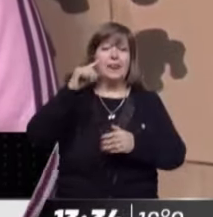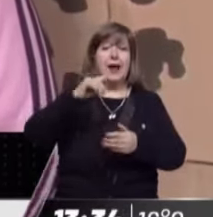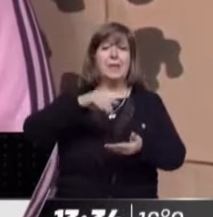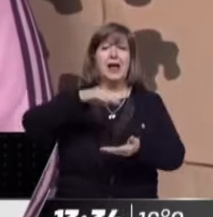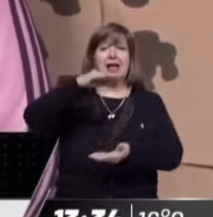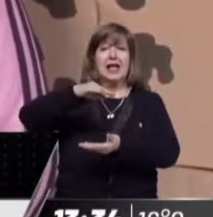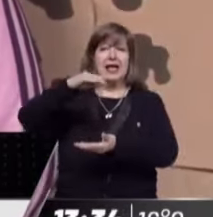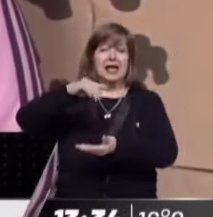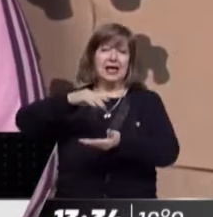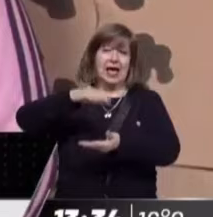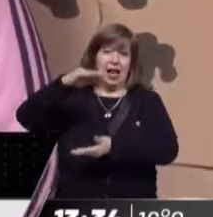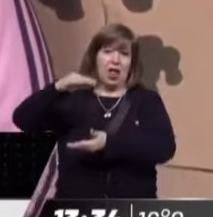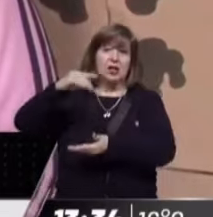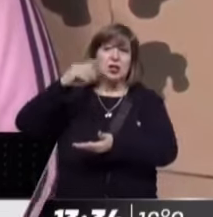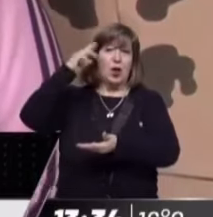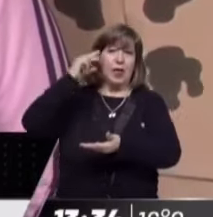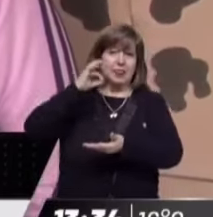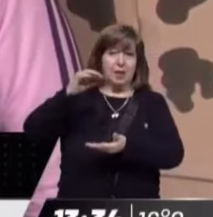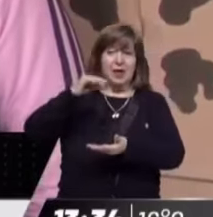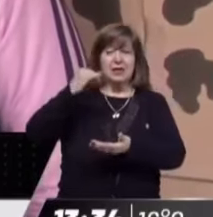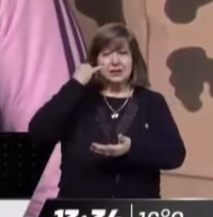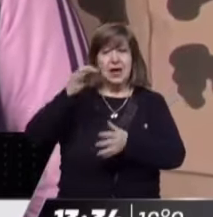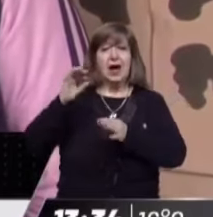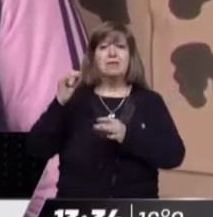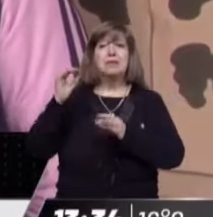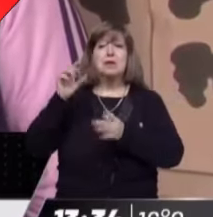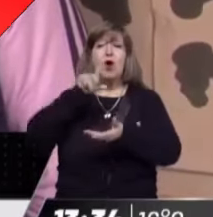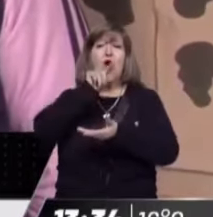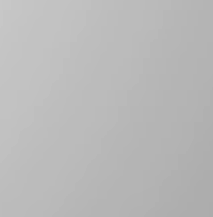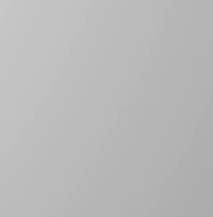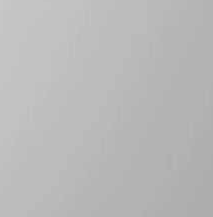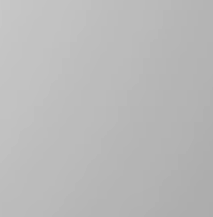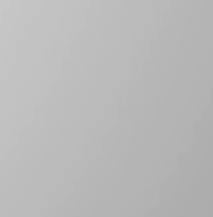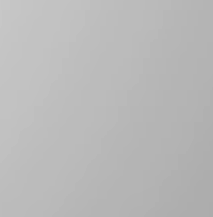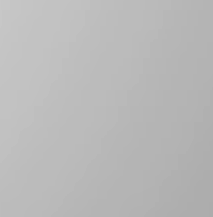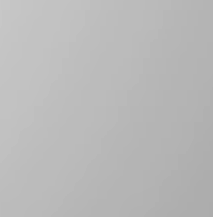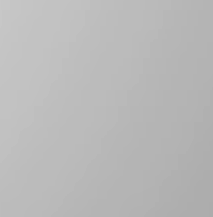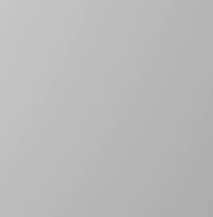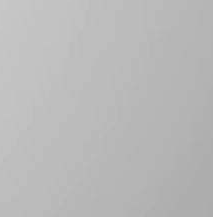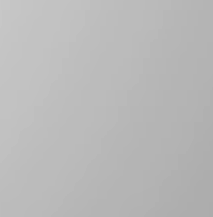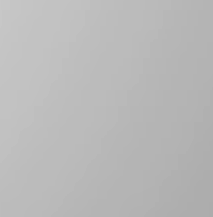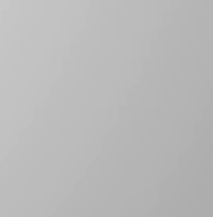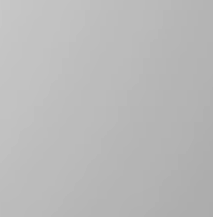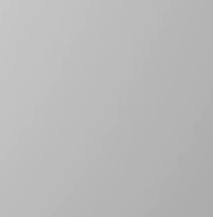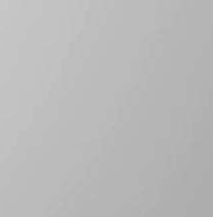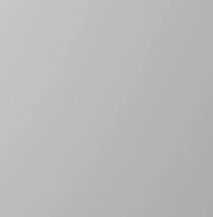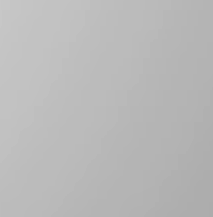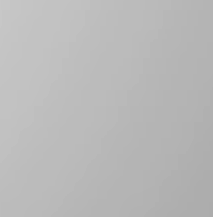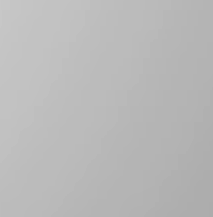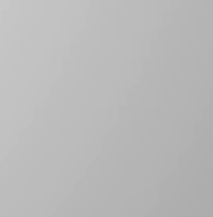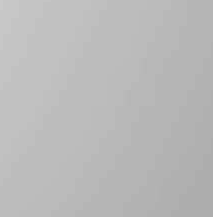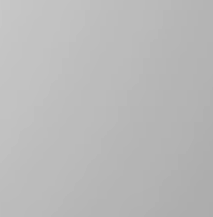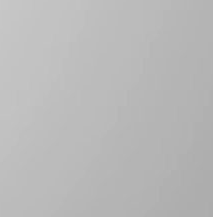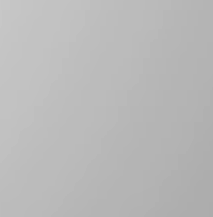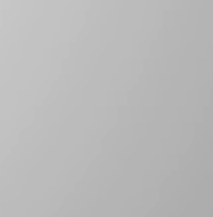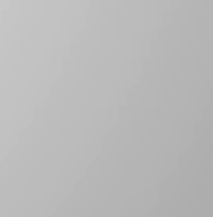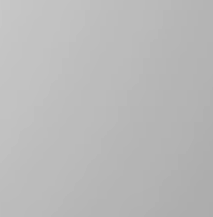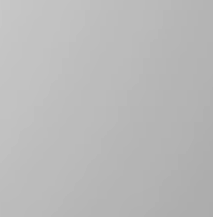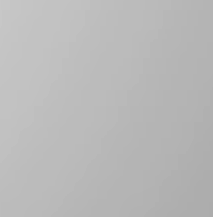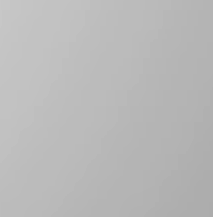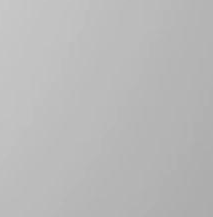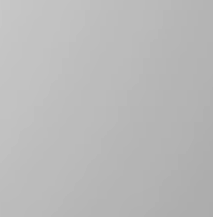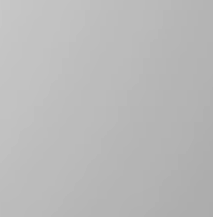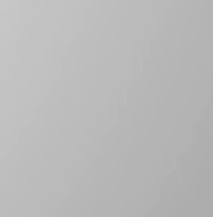ayer anticipaba conin y hornerito ya tiene acá 324 kg gracias an